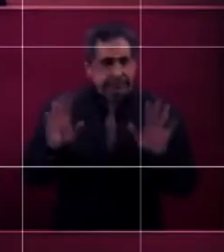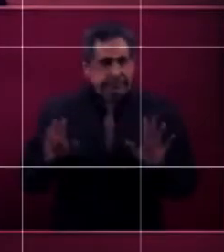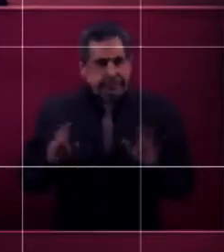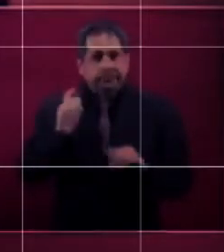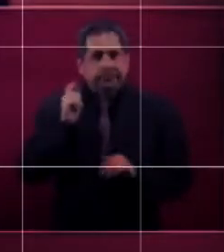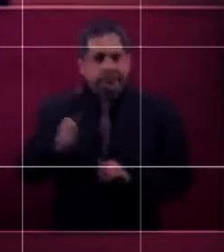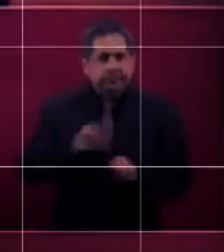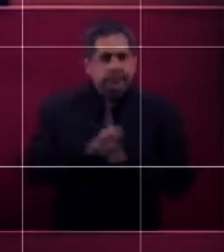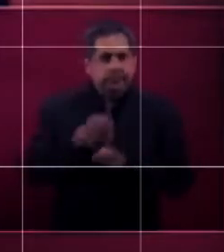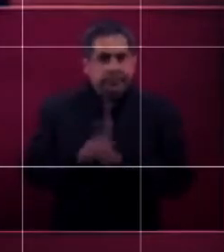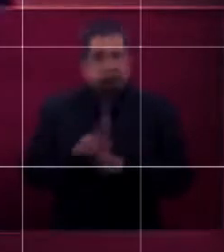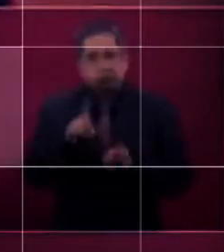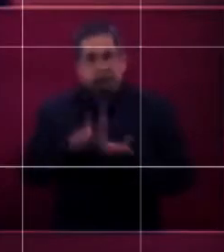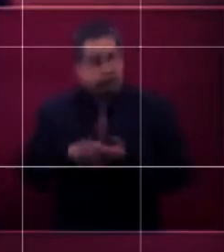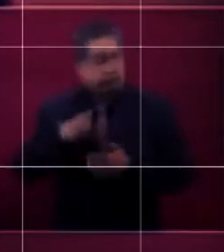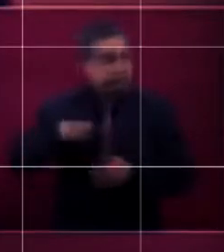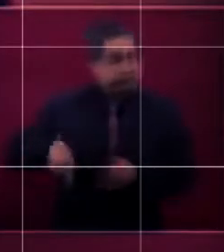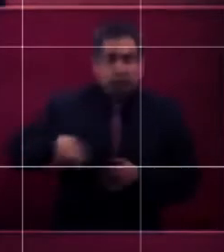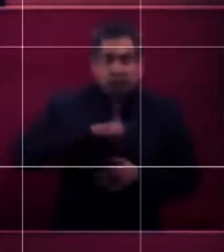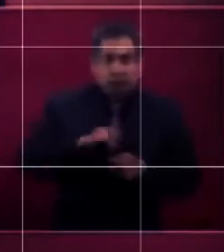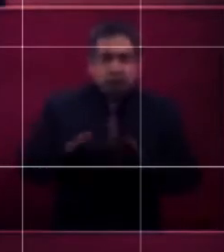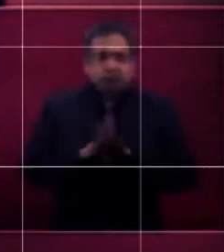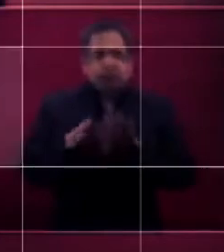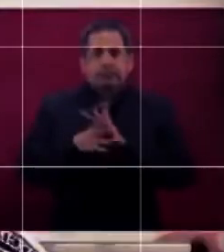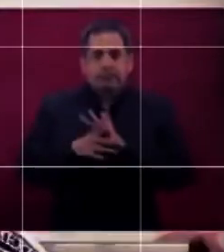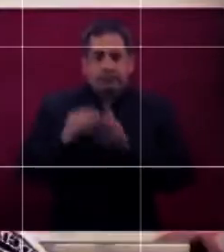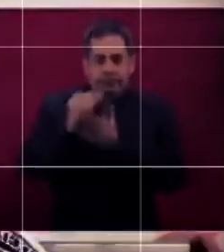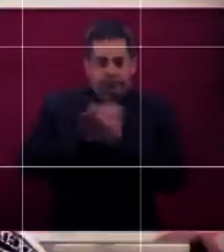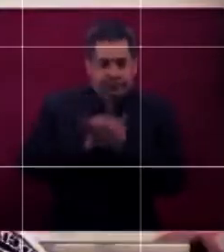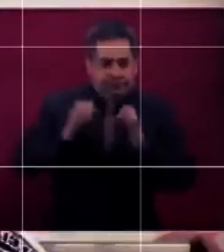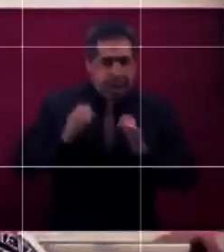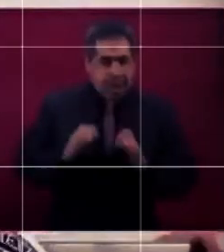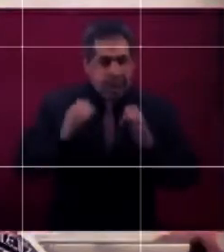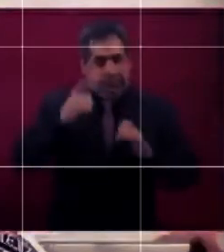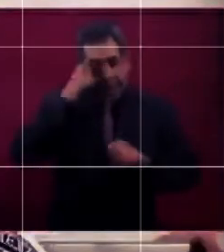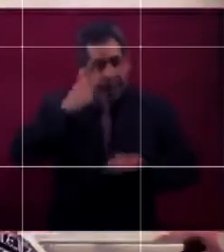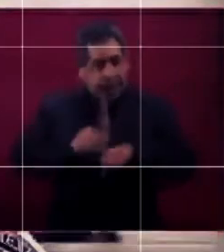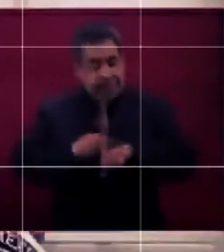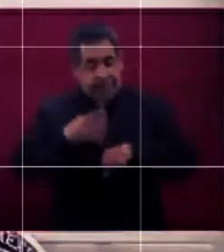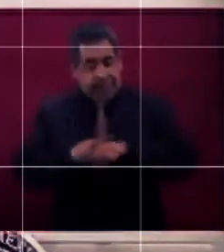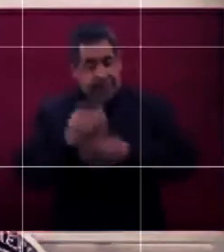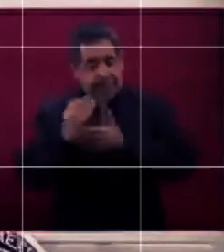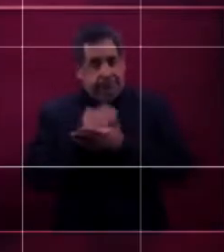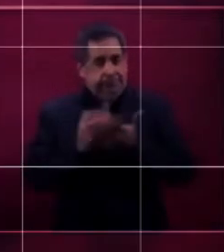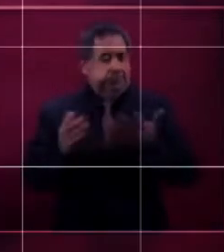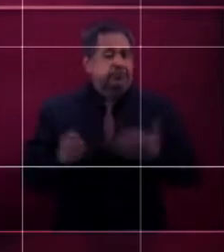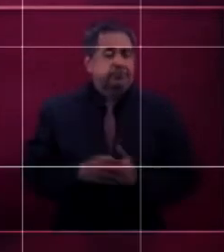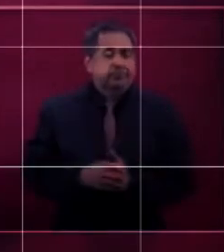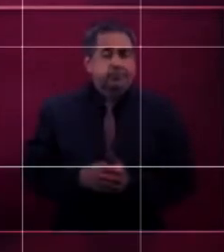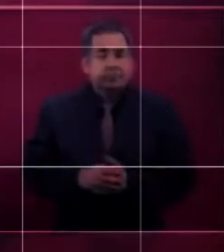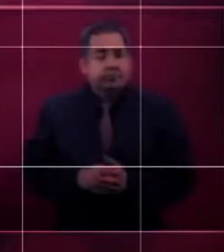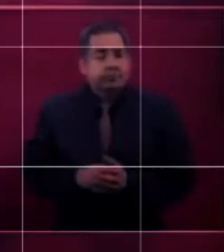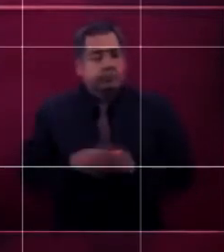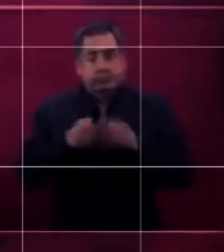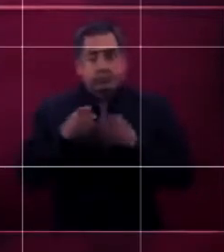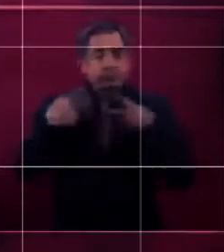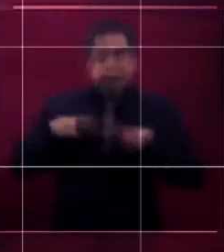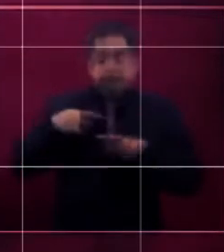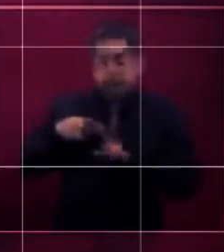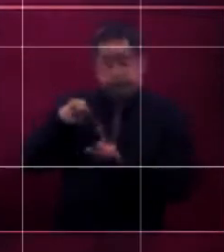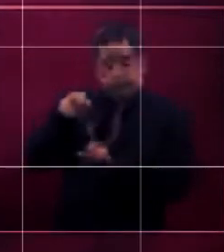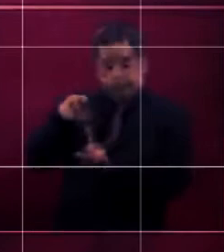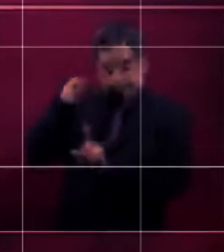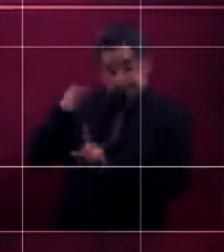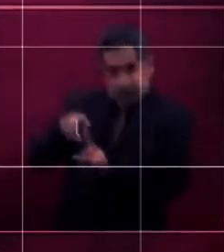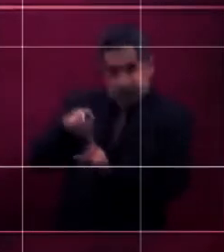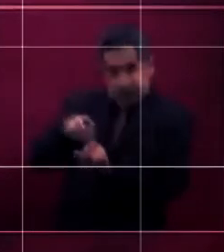si las acciones de prevención, de control de la epidemia, se situaban sobre el individuo, y